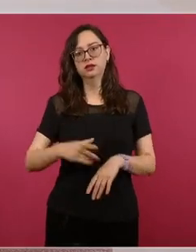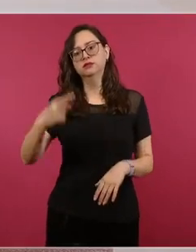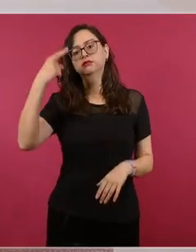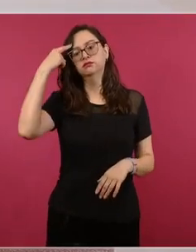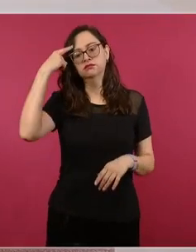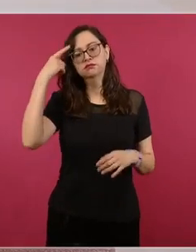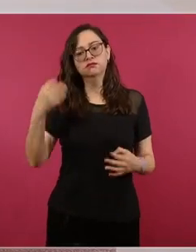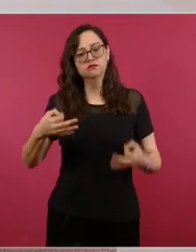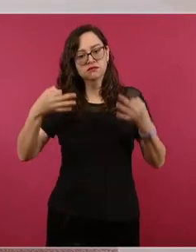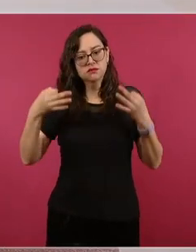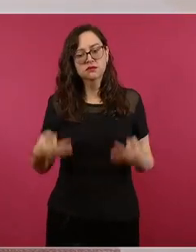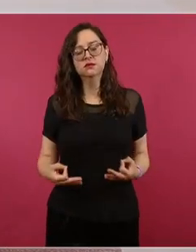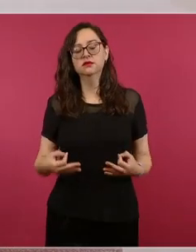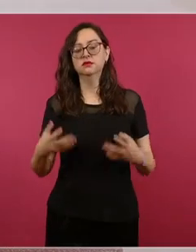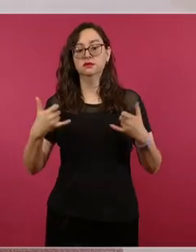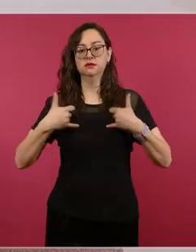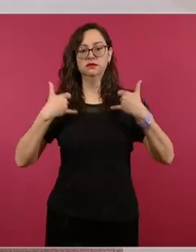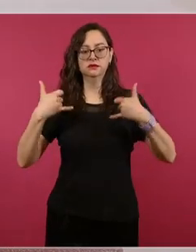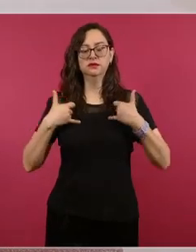despiertos.